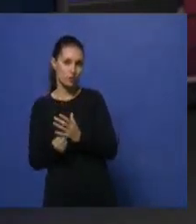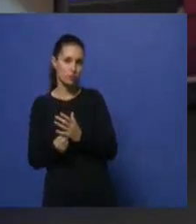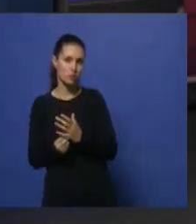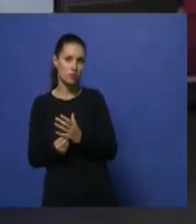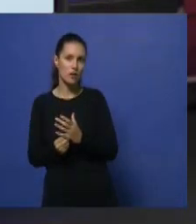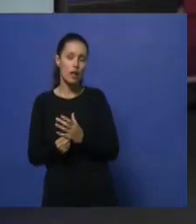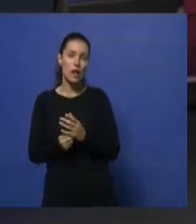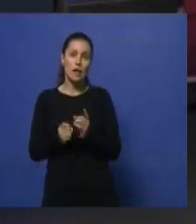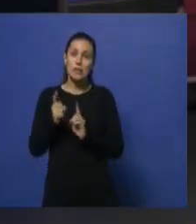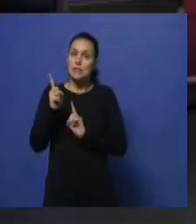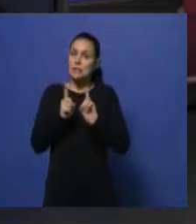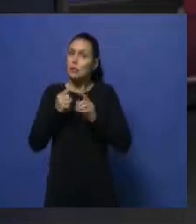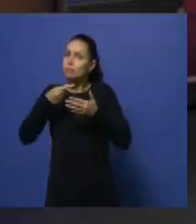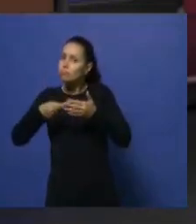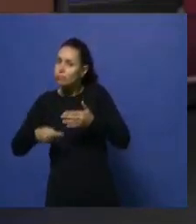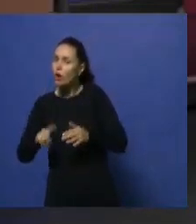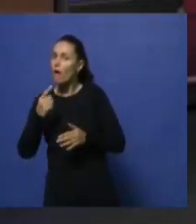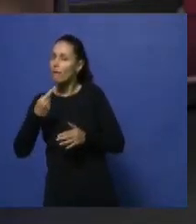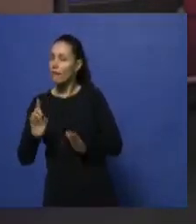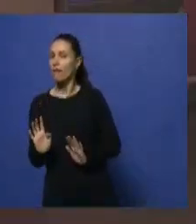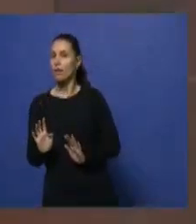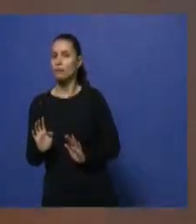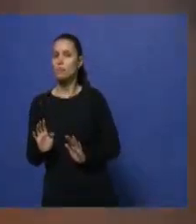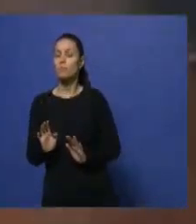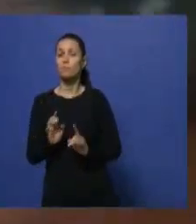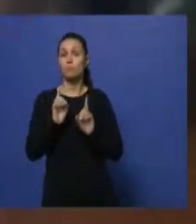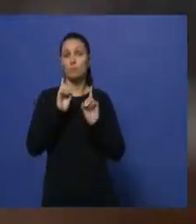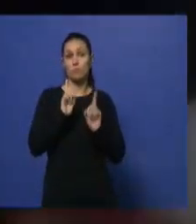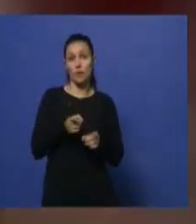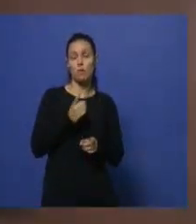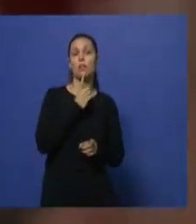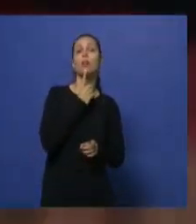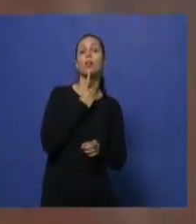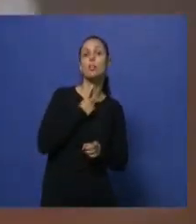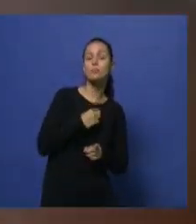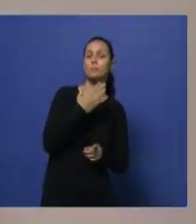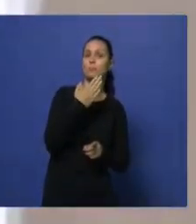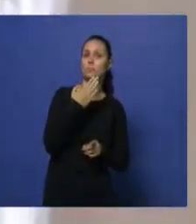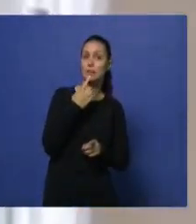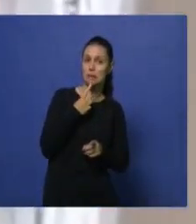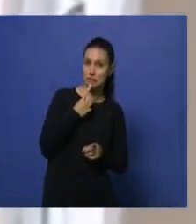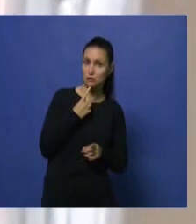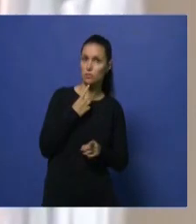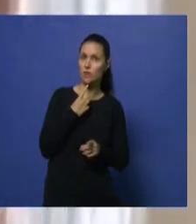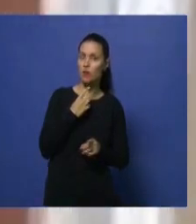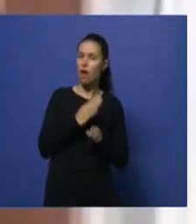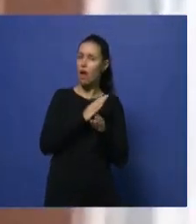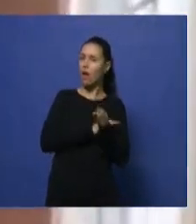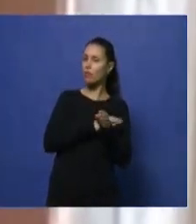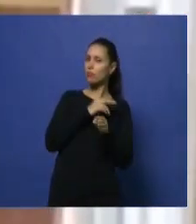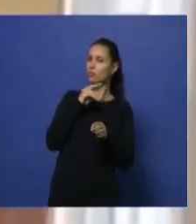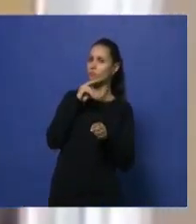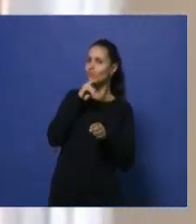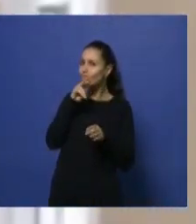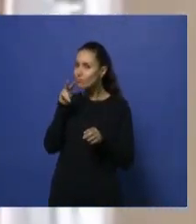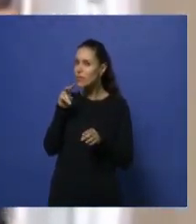extrañas y hasta los propios hinchas de river vieron en la previa del encuentro precisamente hablamos con los